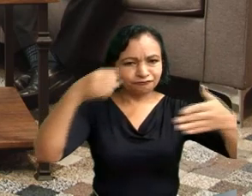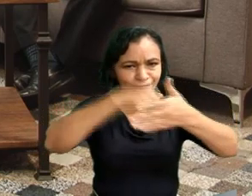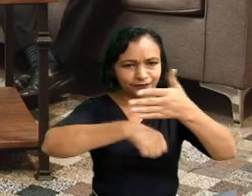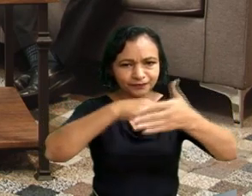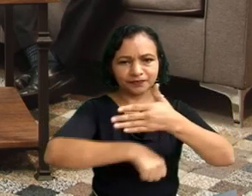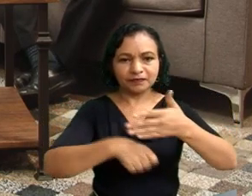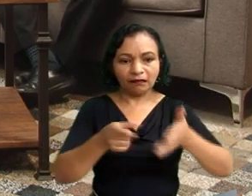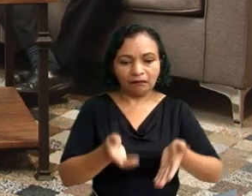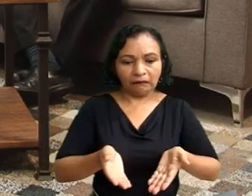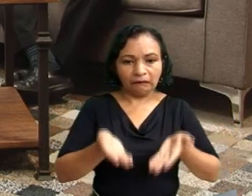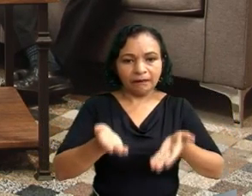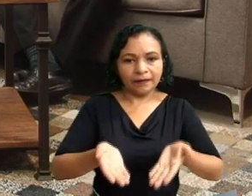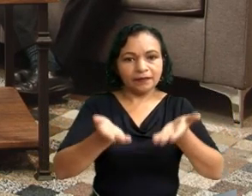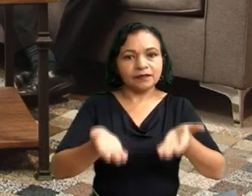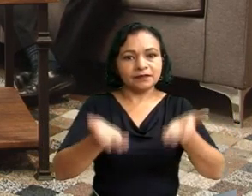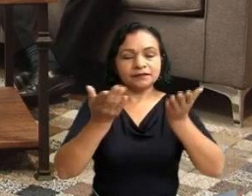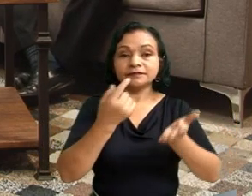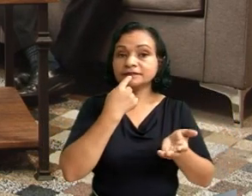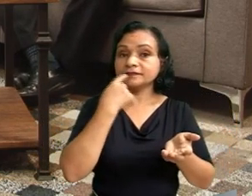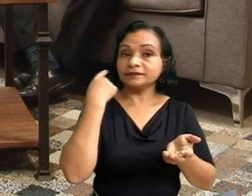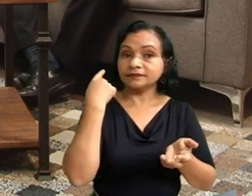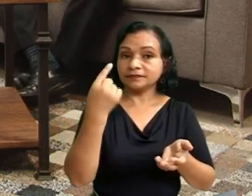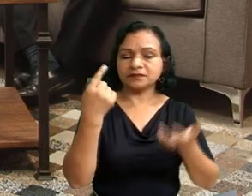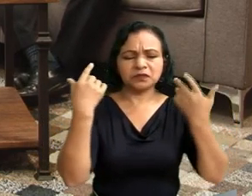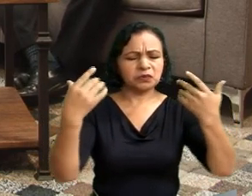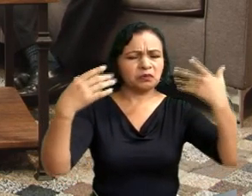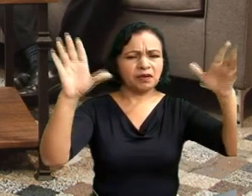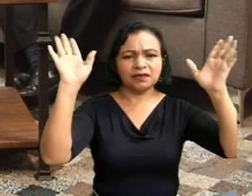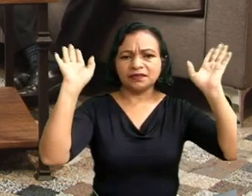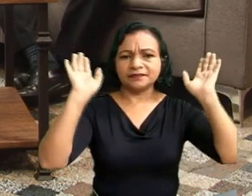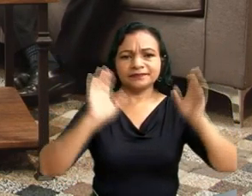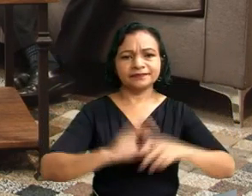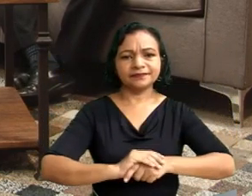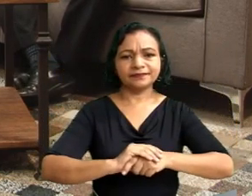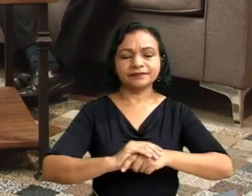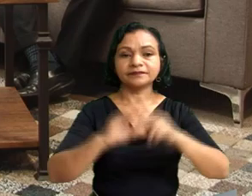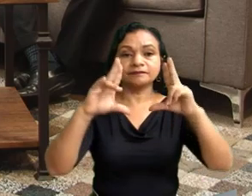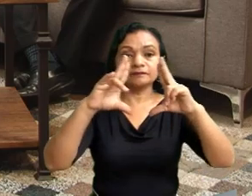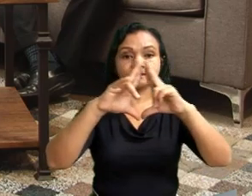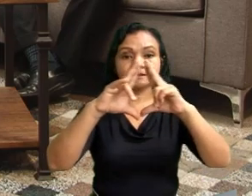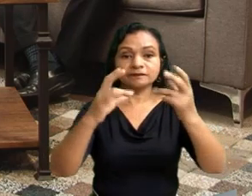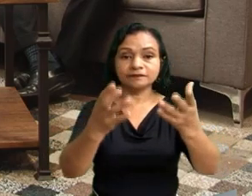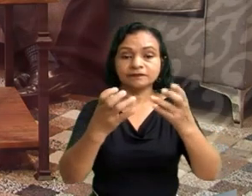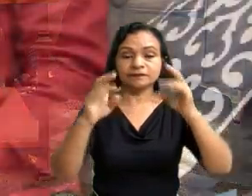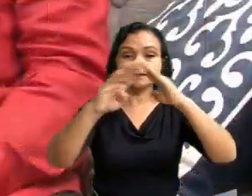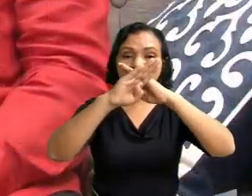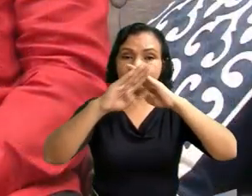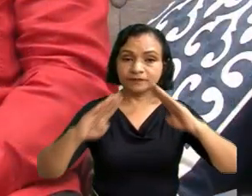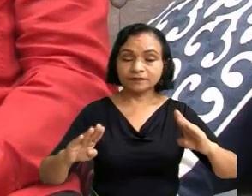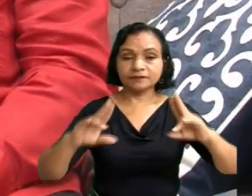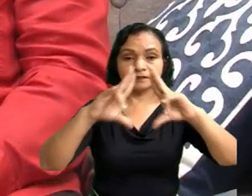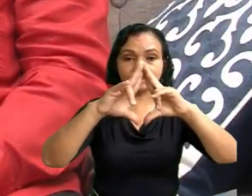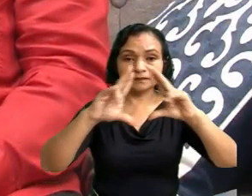prestaba sus ando y son los que están diciendo cualquier cosa pero nicaragua quiere la paz